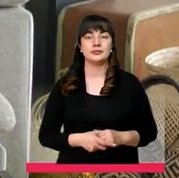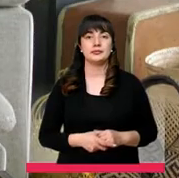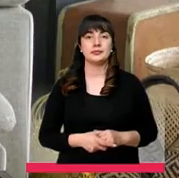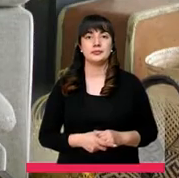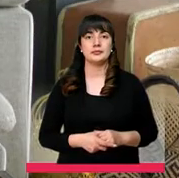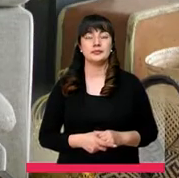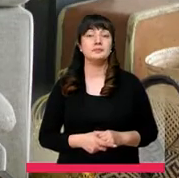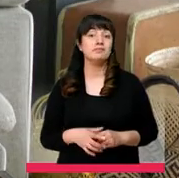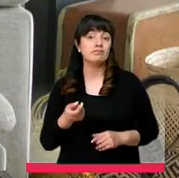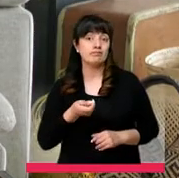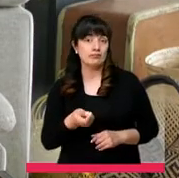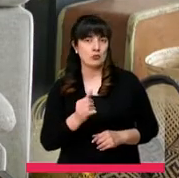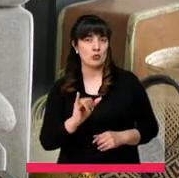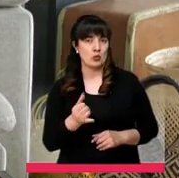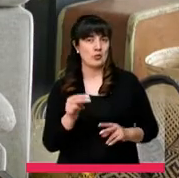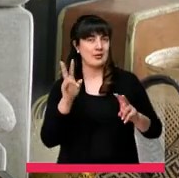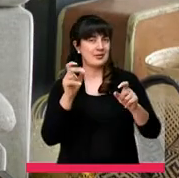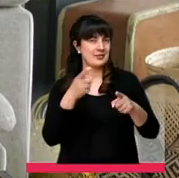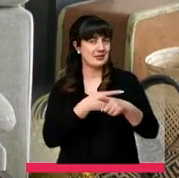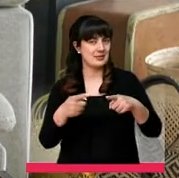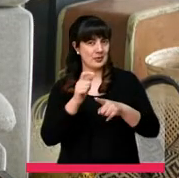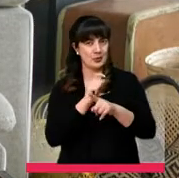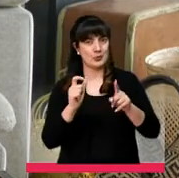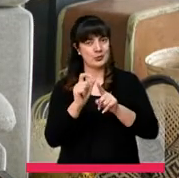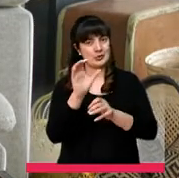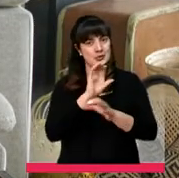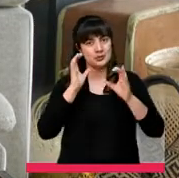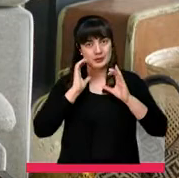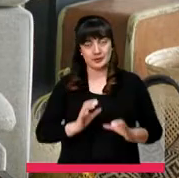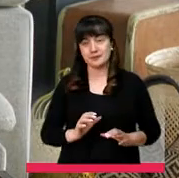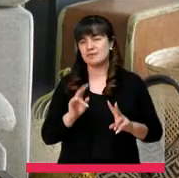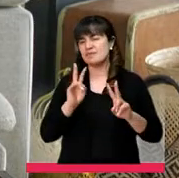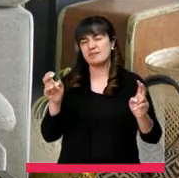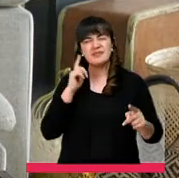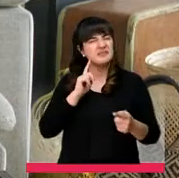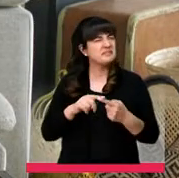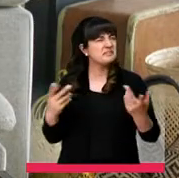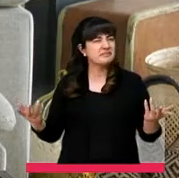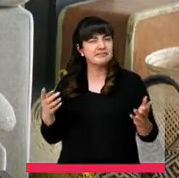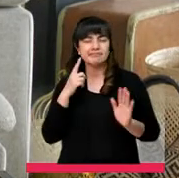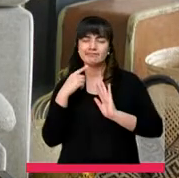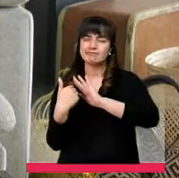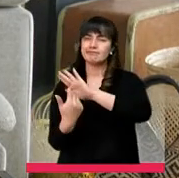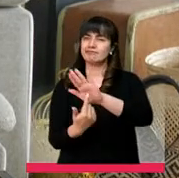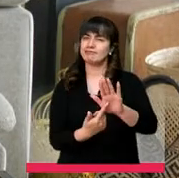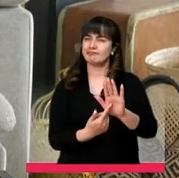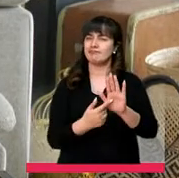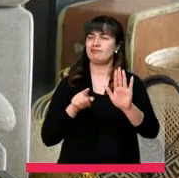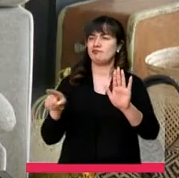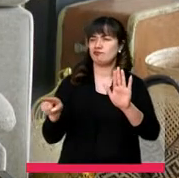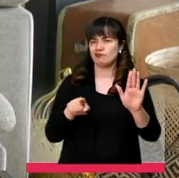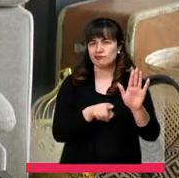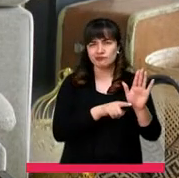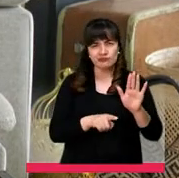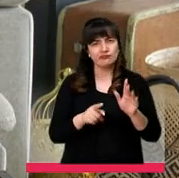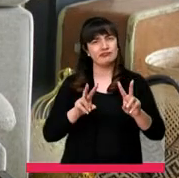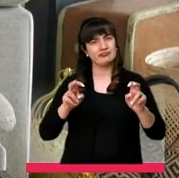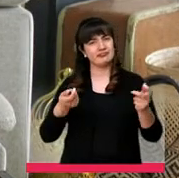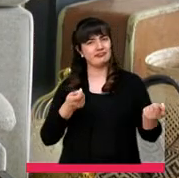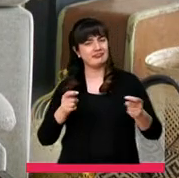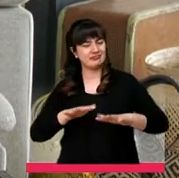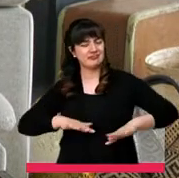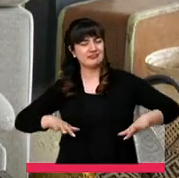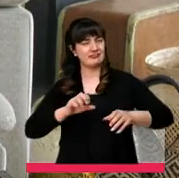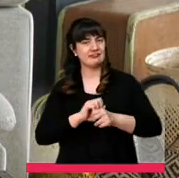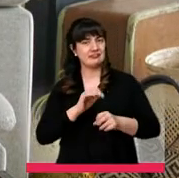Y este jueves inicia la Semana de la Cultura Ciudadana en Bogotá, un espacio que busca visibilizar las acciones de todos los sectores de la administración distrital y